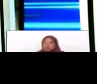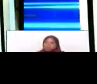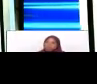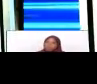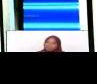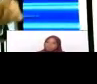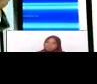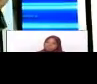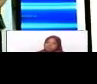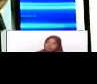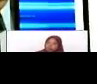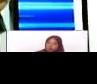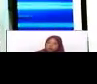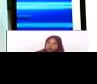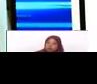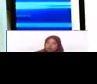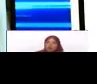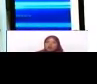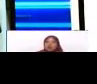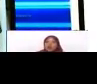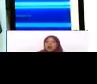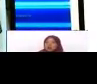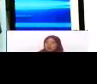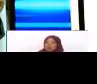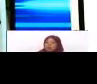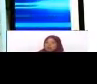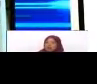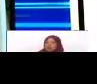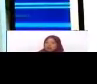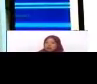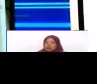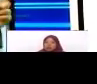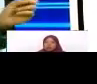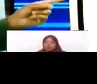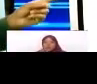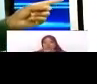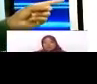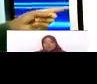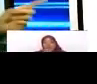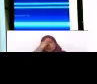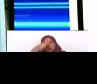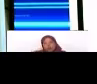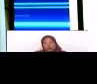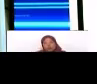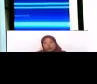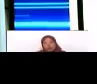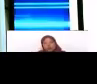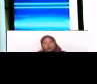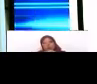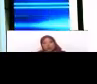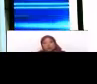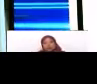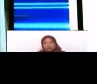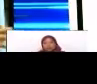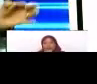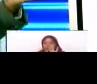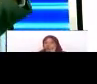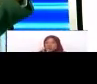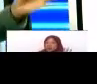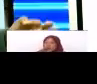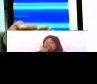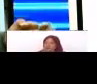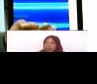lamentablemente. Pero más temprano que tarde, tú vas a ver, más temprano que tarde, el Acuerdo de Ginebra, que ha cumplido 58